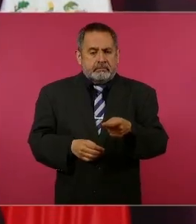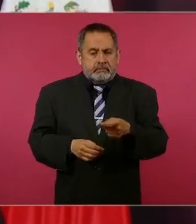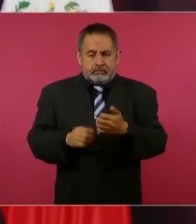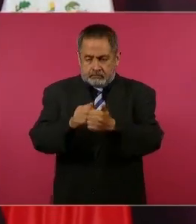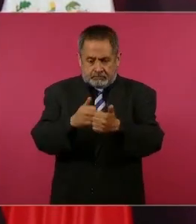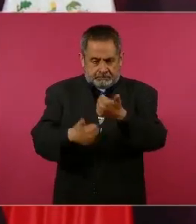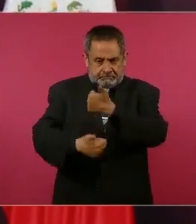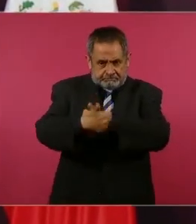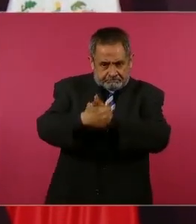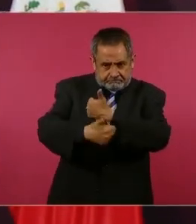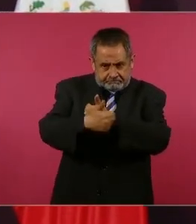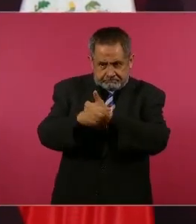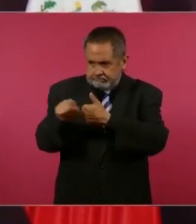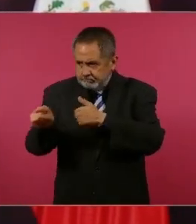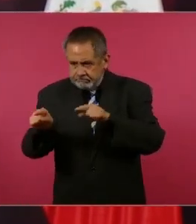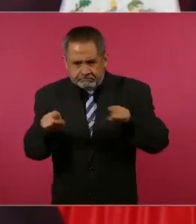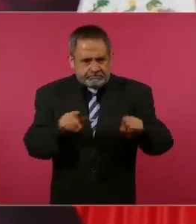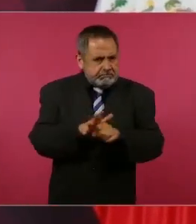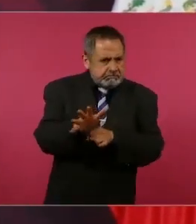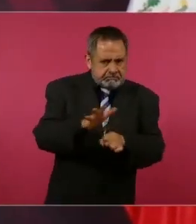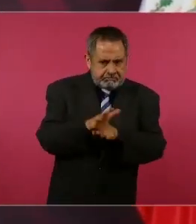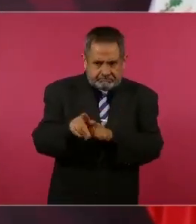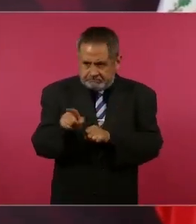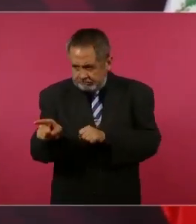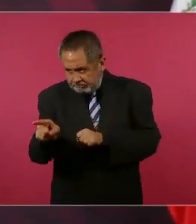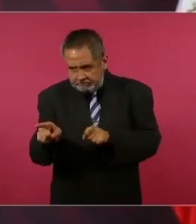competencia, y es muy sencillo de explicar.